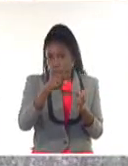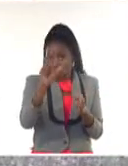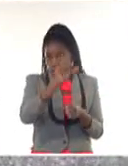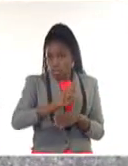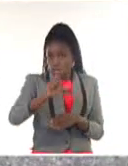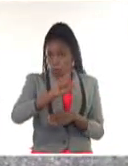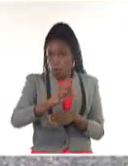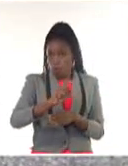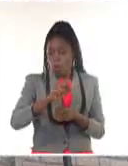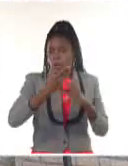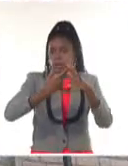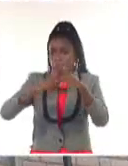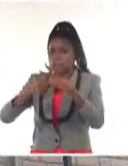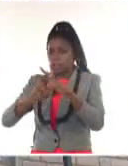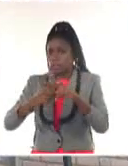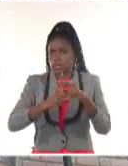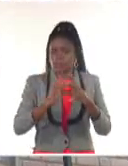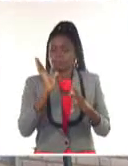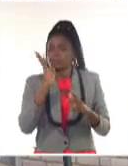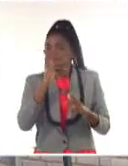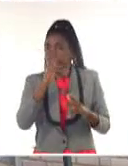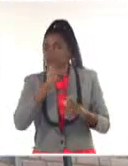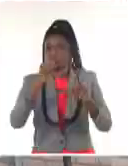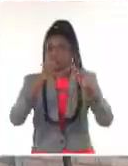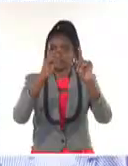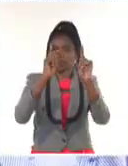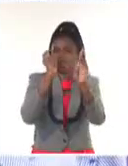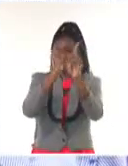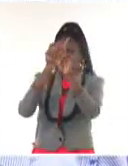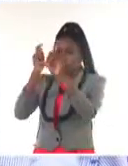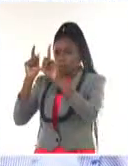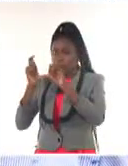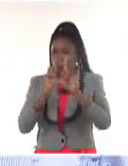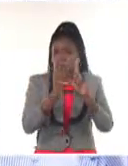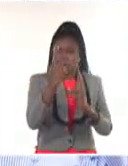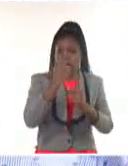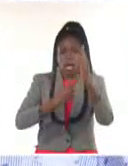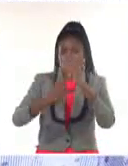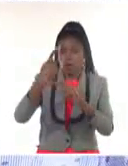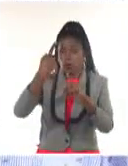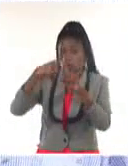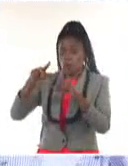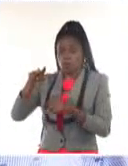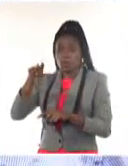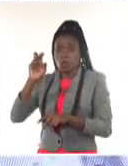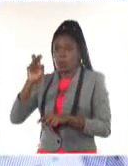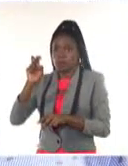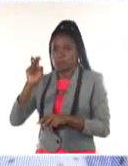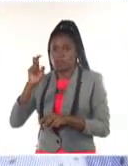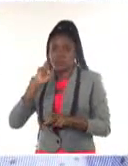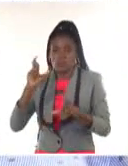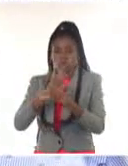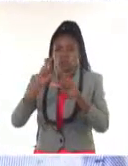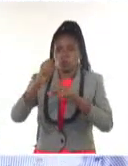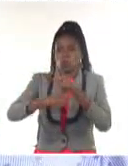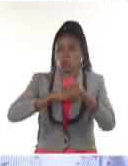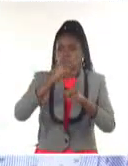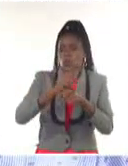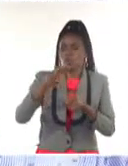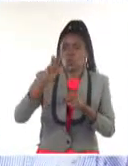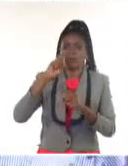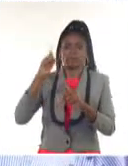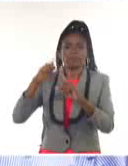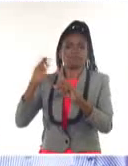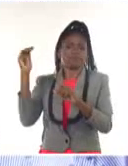sobresalió en la reparación y embellecimiento de obras. Y algunas cosas con novedades, el uso de las nuevas tecnologías,